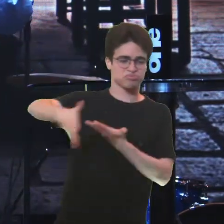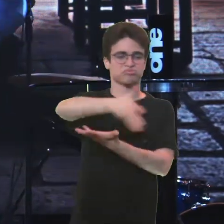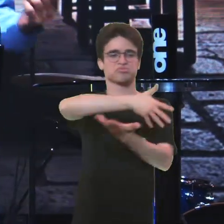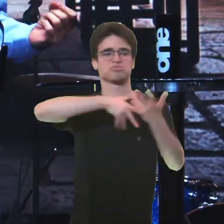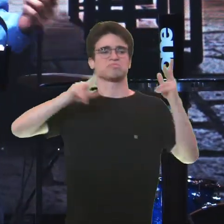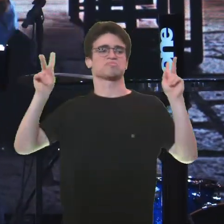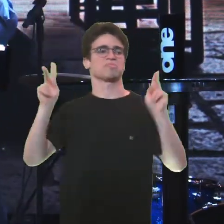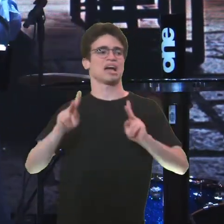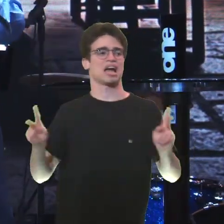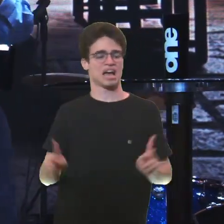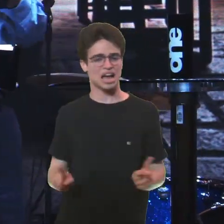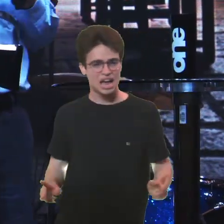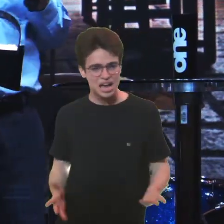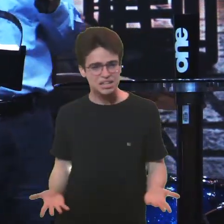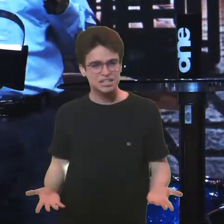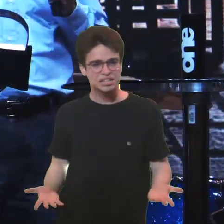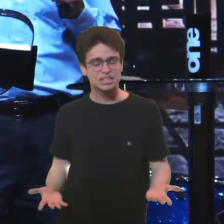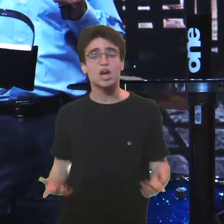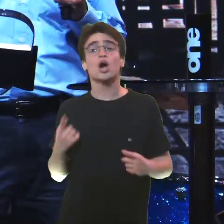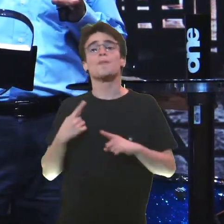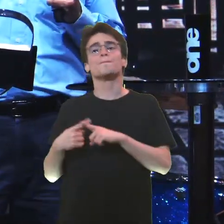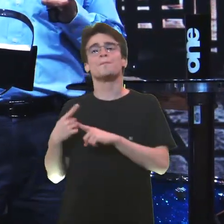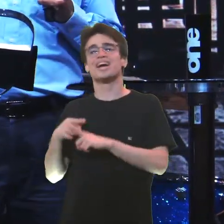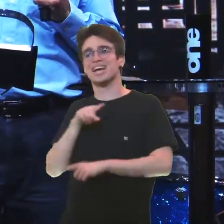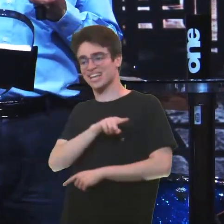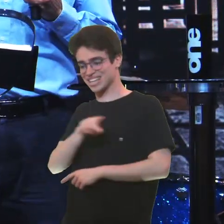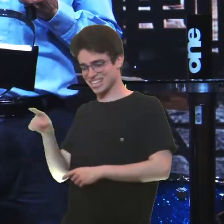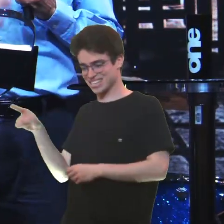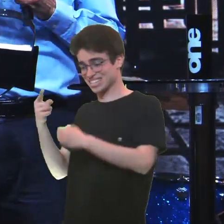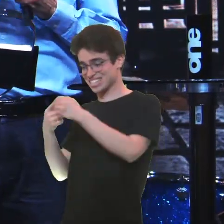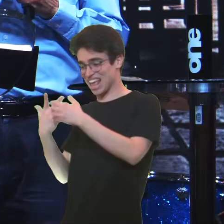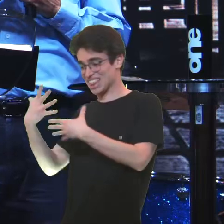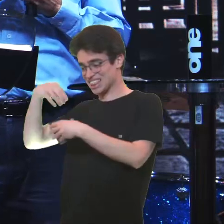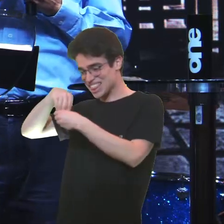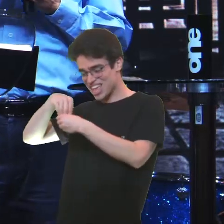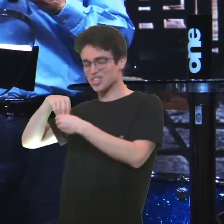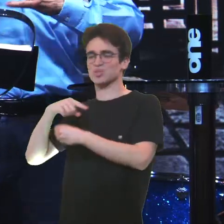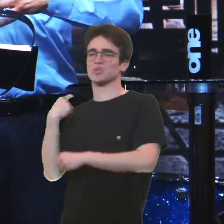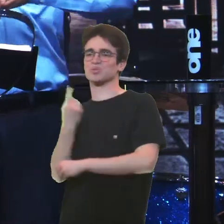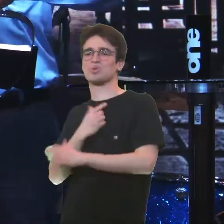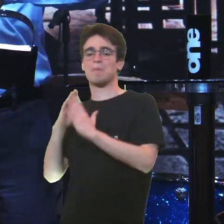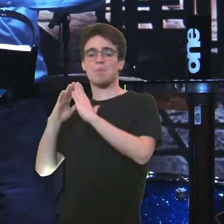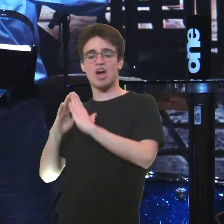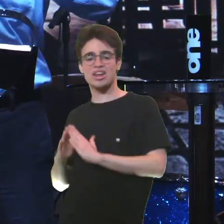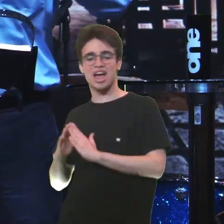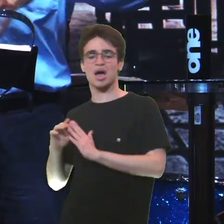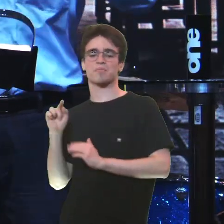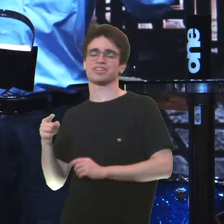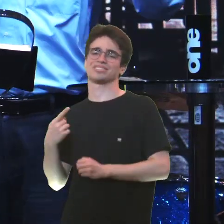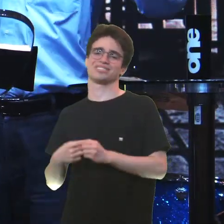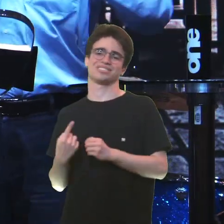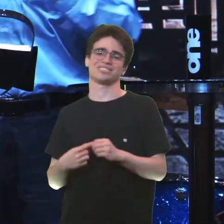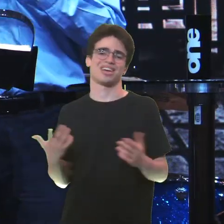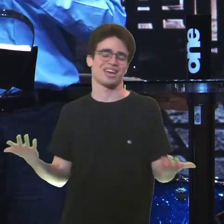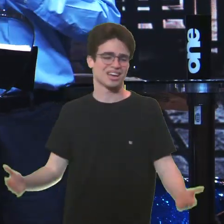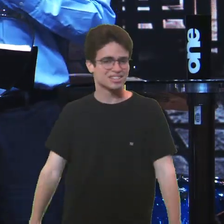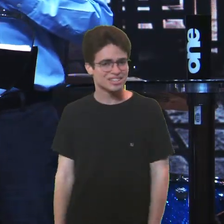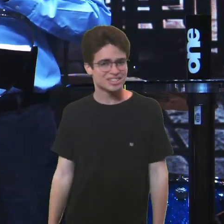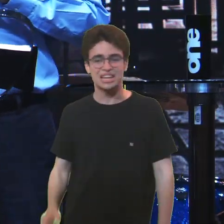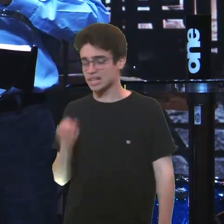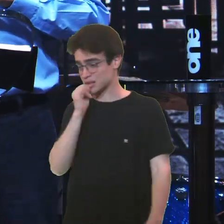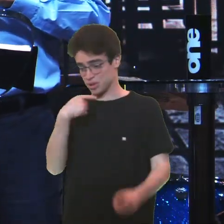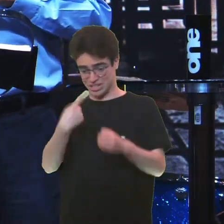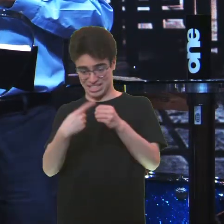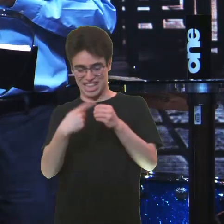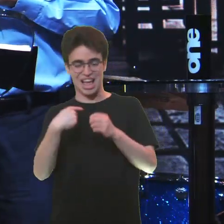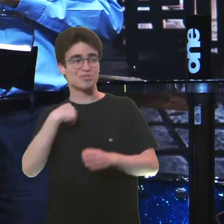son las ciudades en las cuales vivimos. Porque são as cidades nas quais nós moramos. Uno puede tratar de escapar de la ciudad.